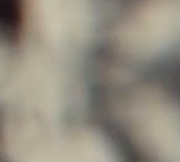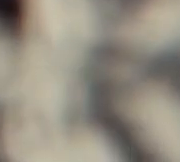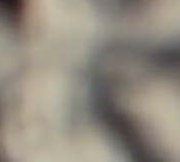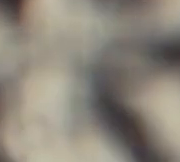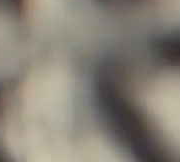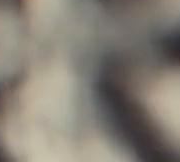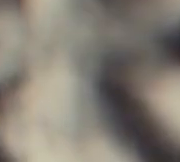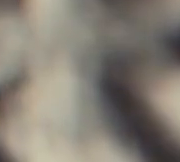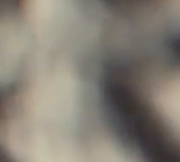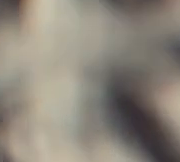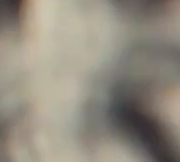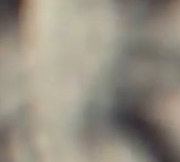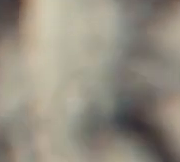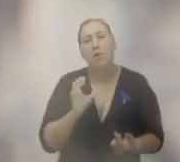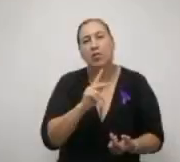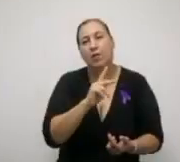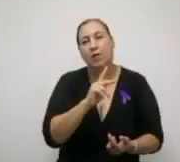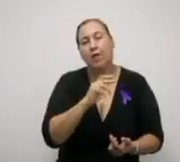y niños.